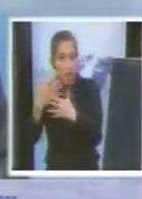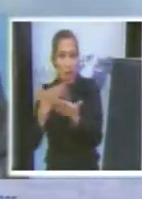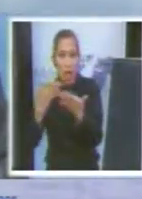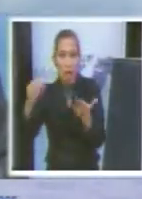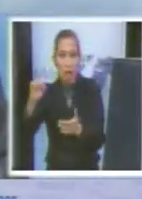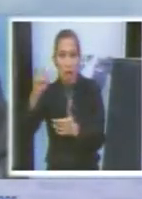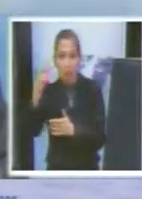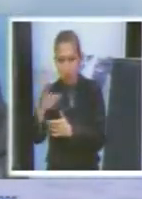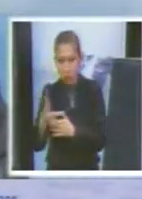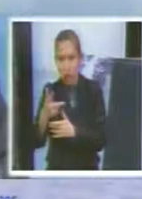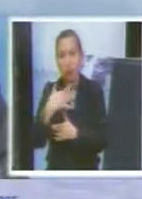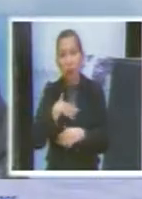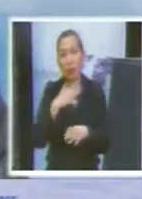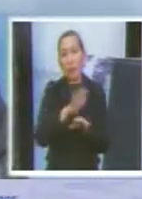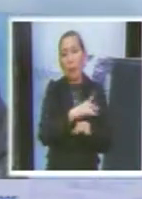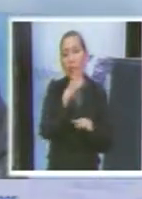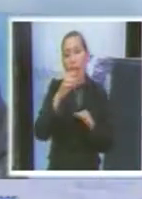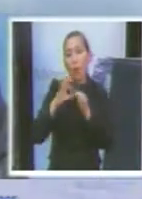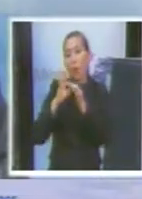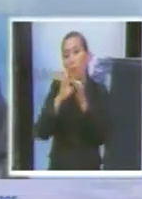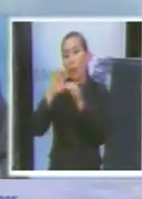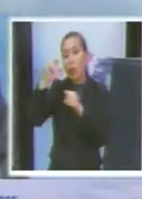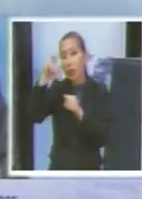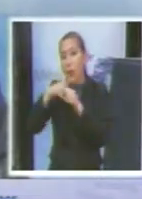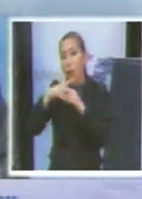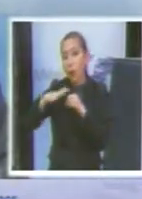28, sino también porque la Unión Europea,